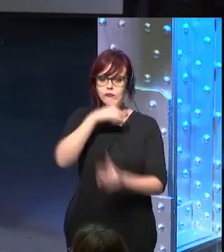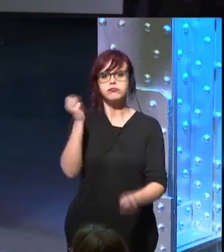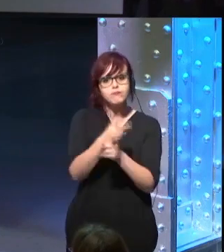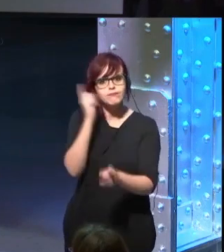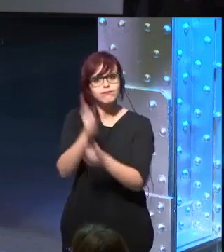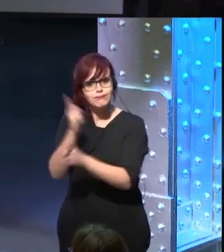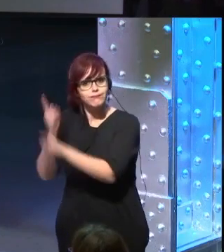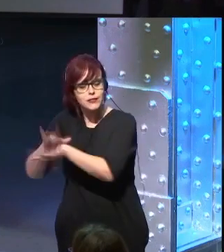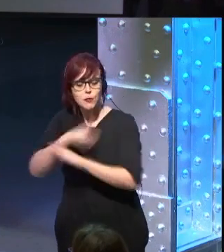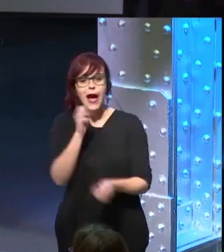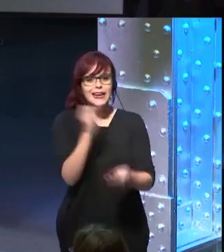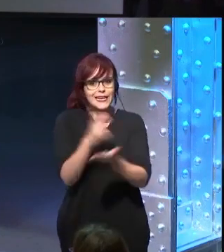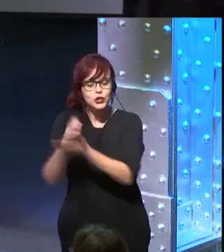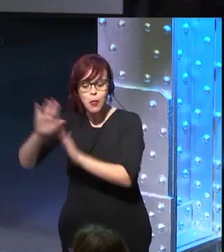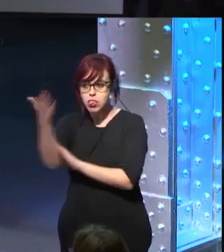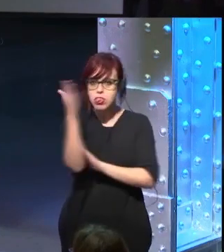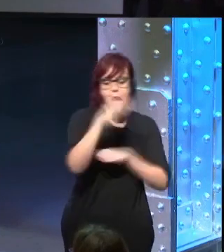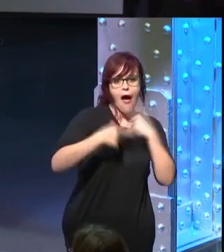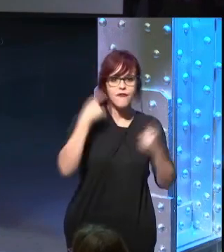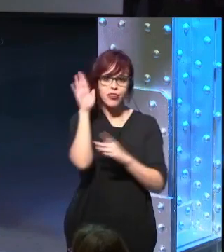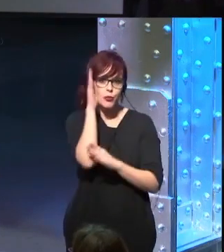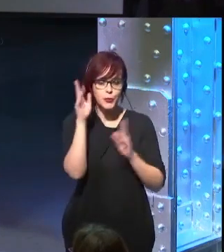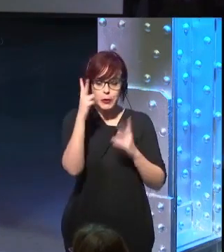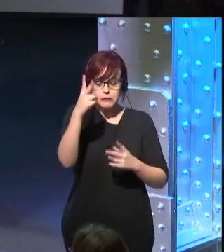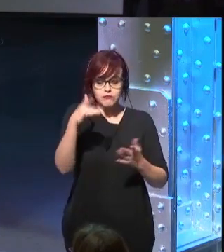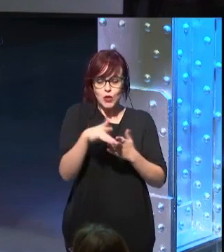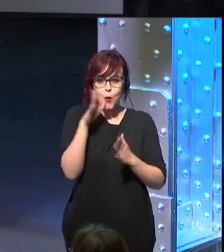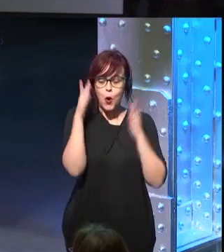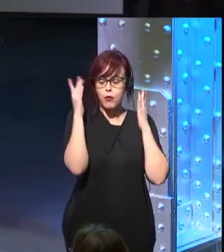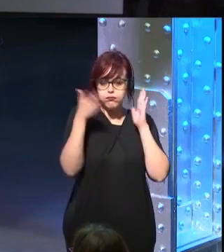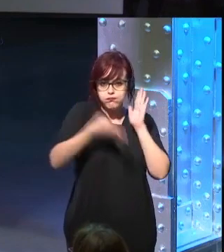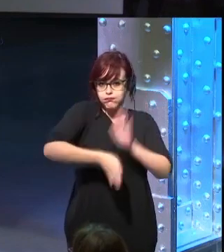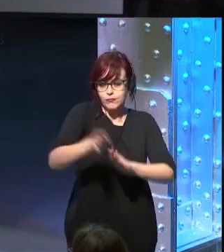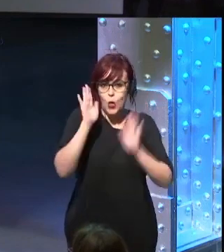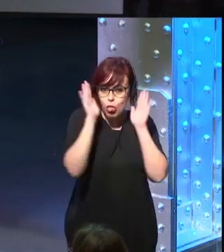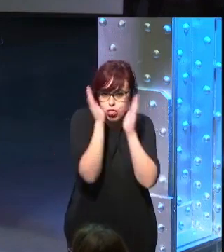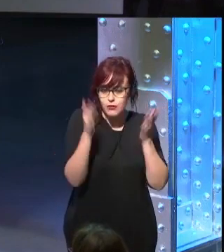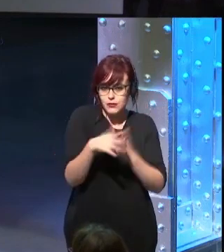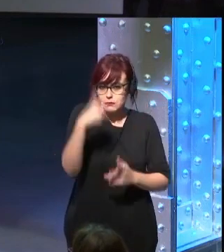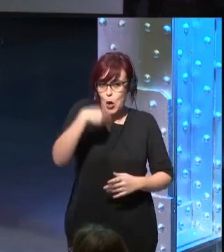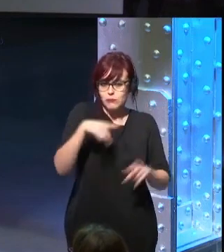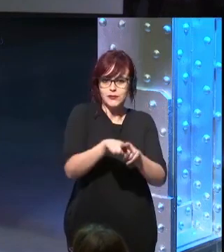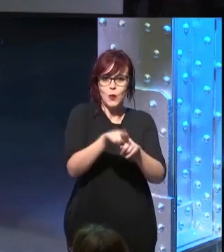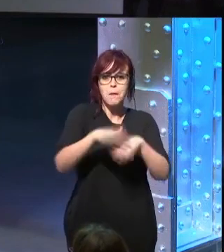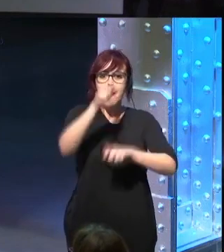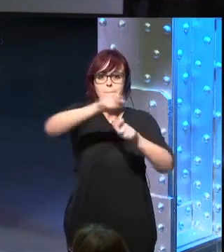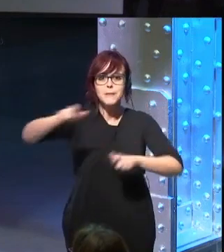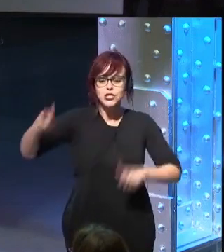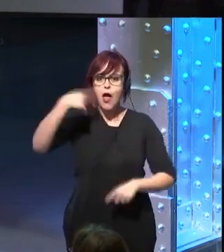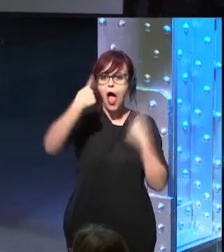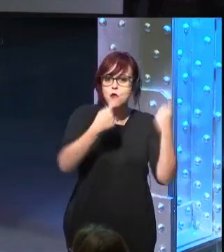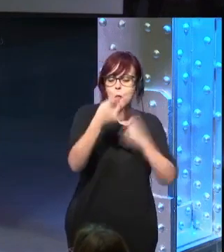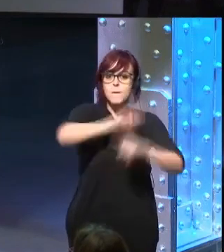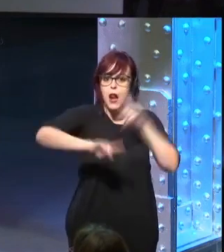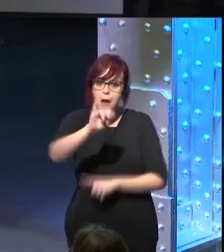hemos enfrentado muchas veces. Hay cosas que muchas veces no vemos, que muchas veces son el problema solamente de algunas personas y